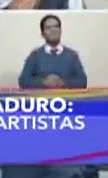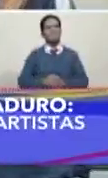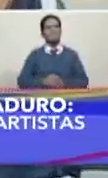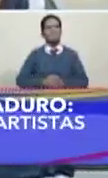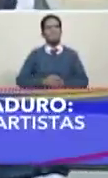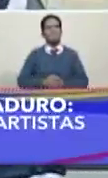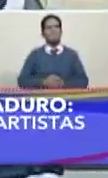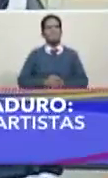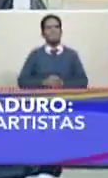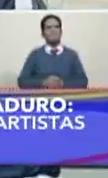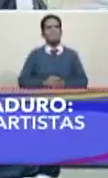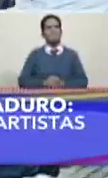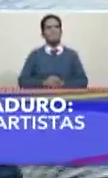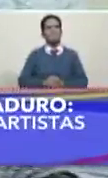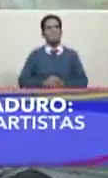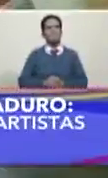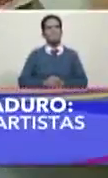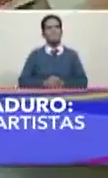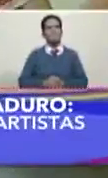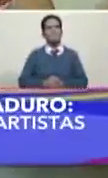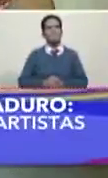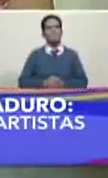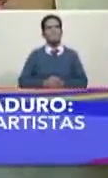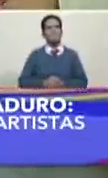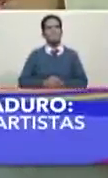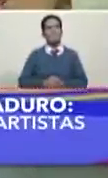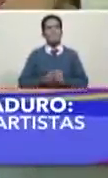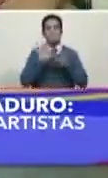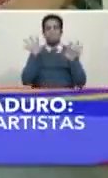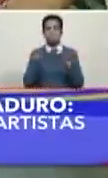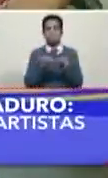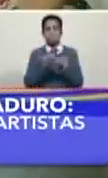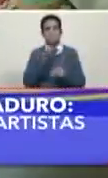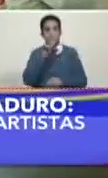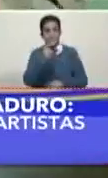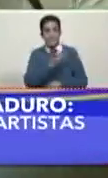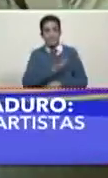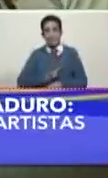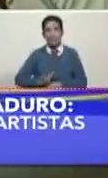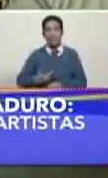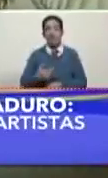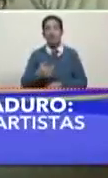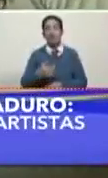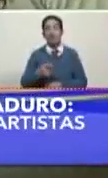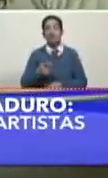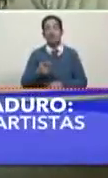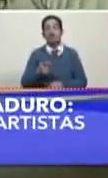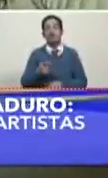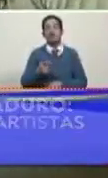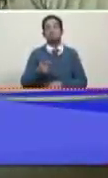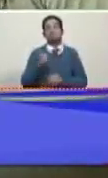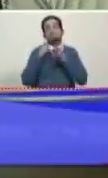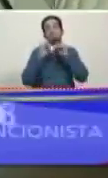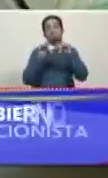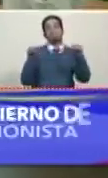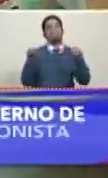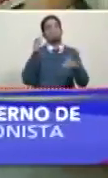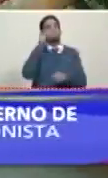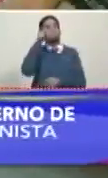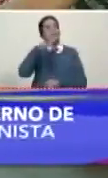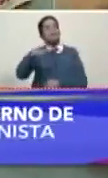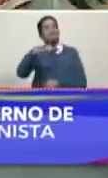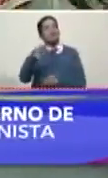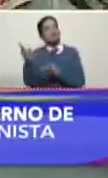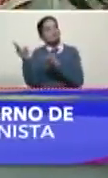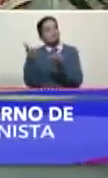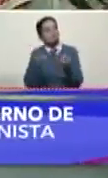Ha sido entonces el mensaje del presidente Nicolás Maduro Moros realizándole esa convocatoria a todo el pueblo a sumarse a esta campaña